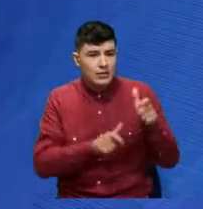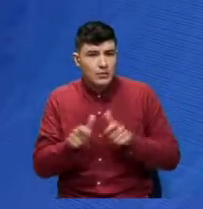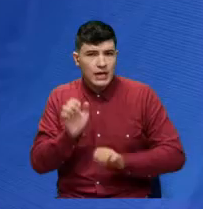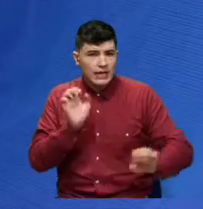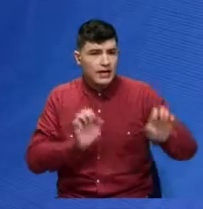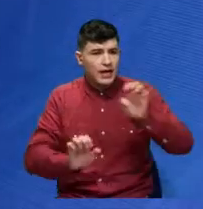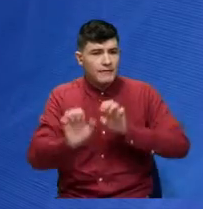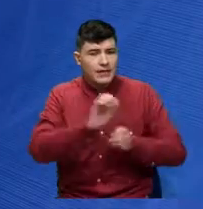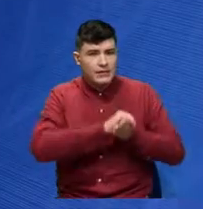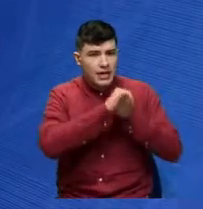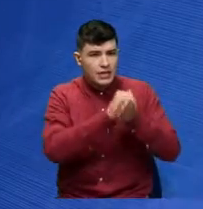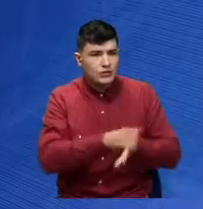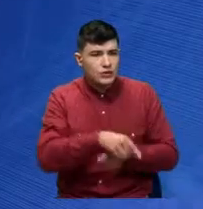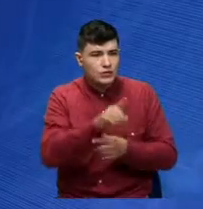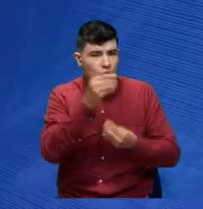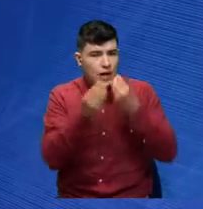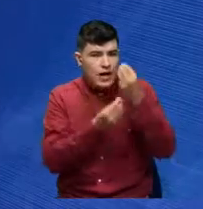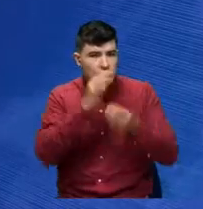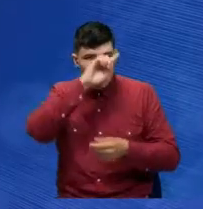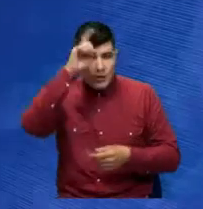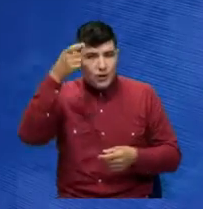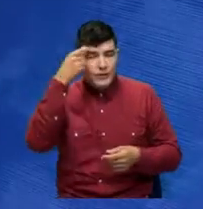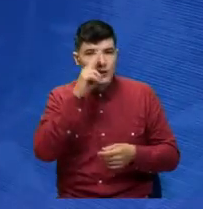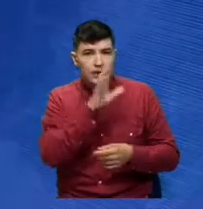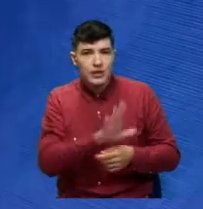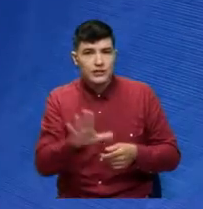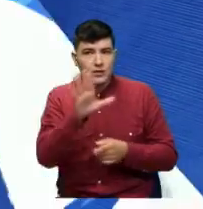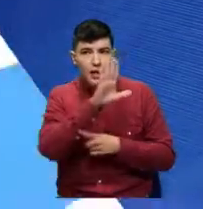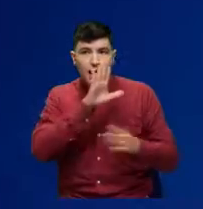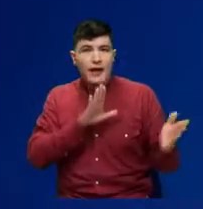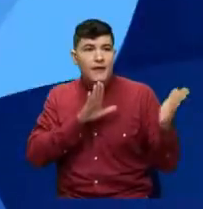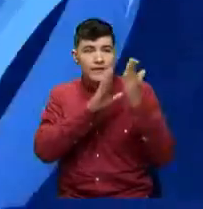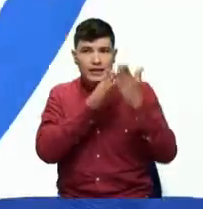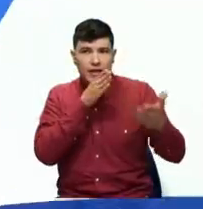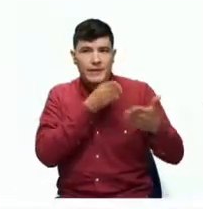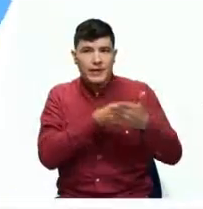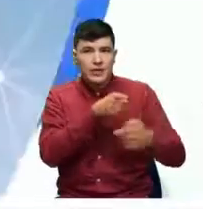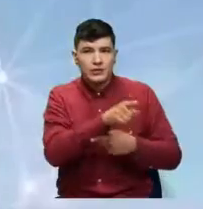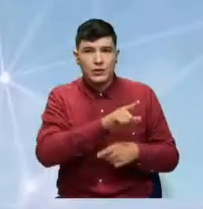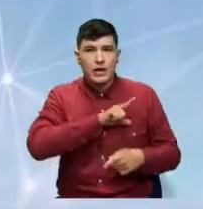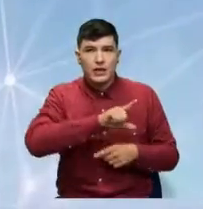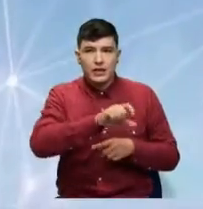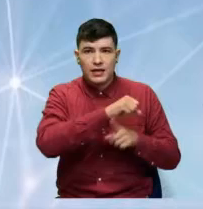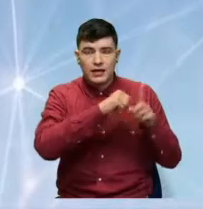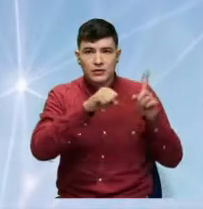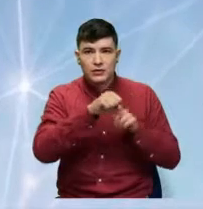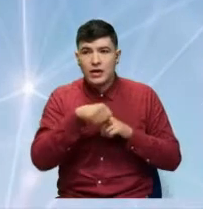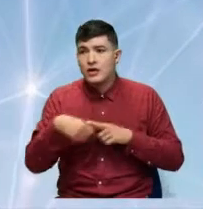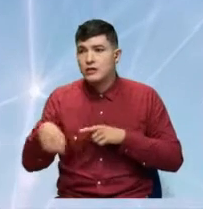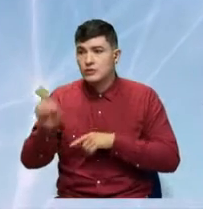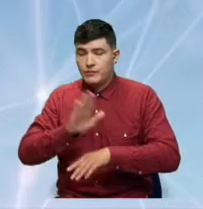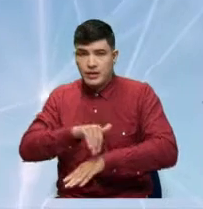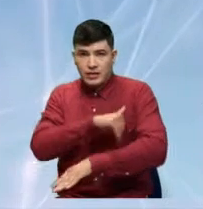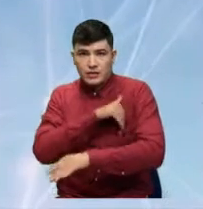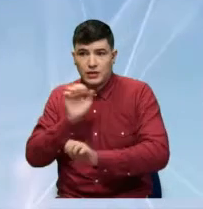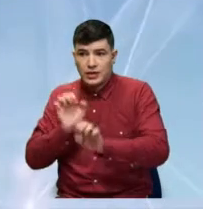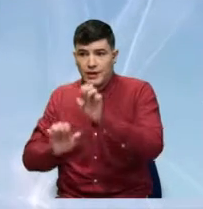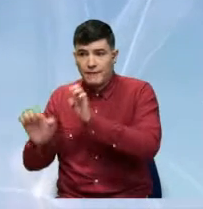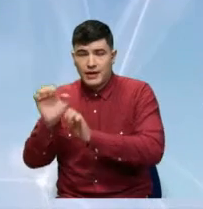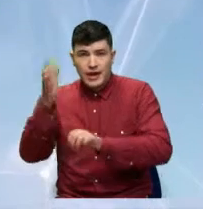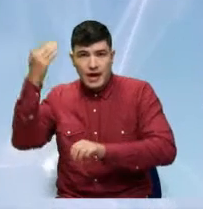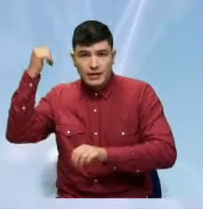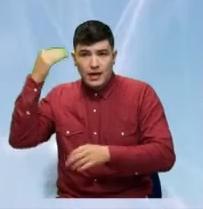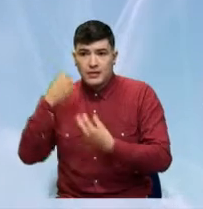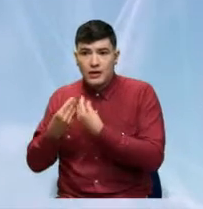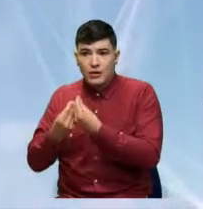gestión que está realizando el gobierno nacional frente a las amenazas con los líderes sociales. El ministro de Defensa, Guillermo Botero. Durante Consejo